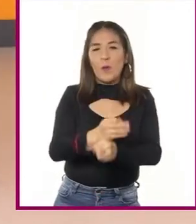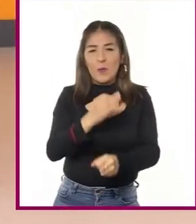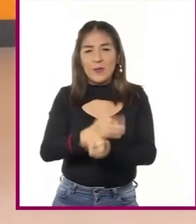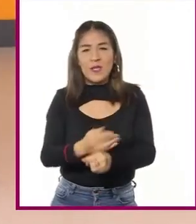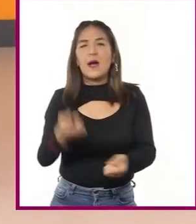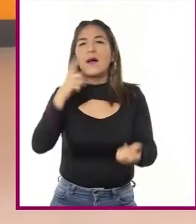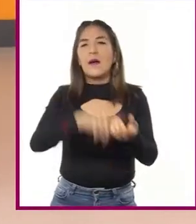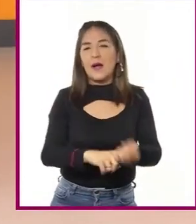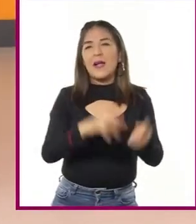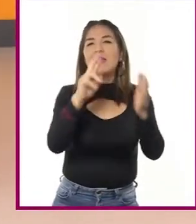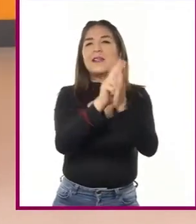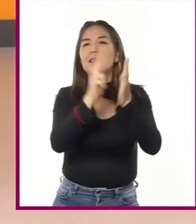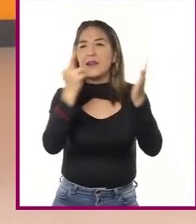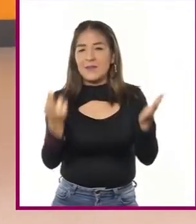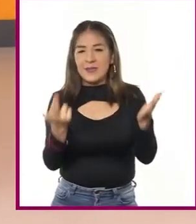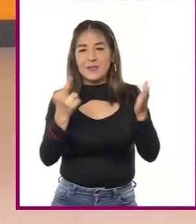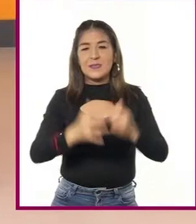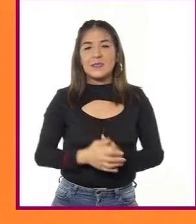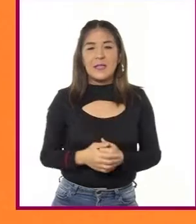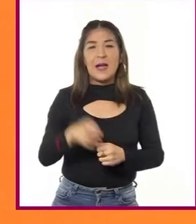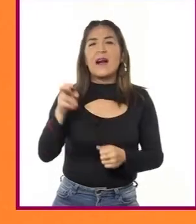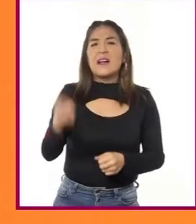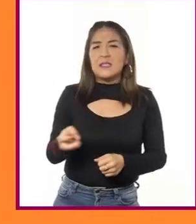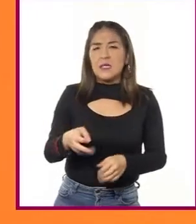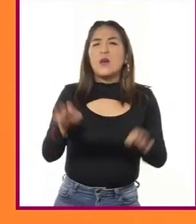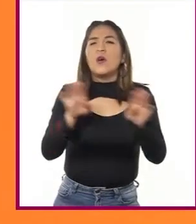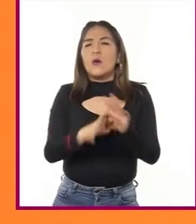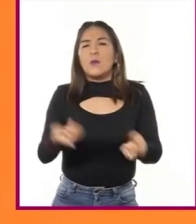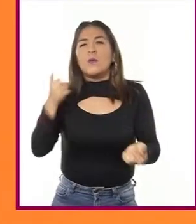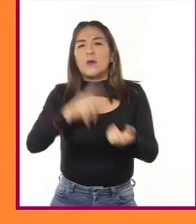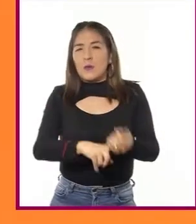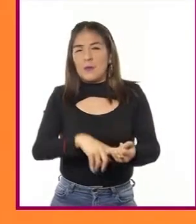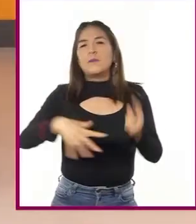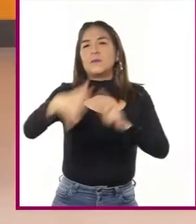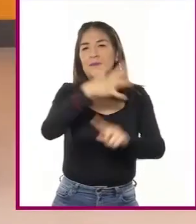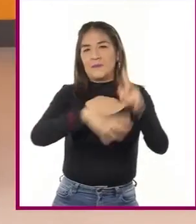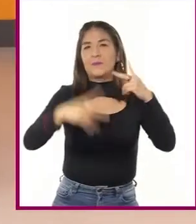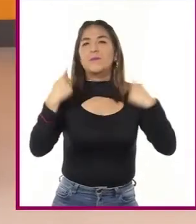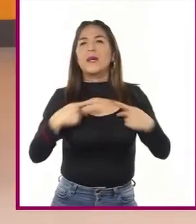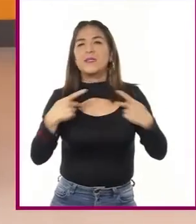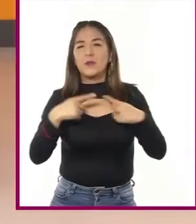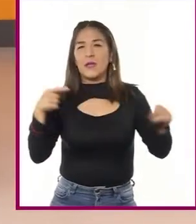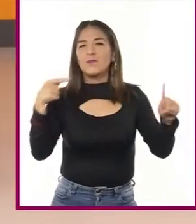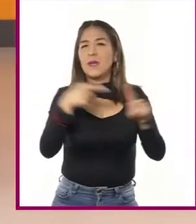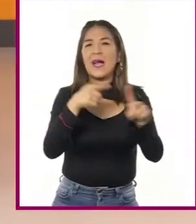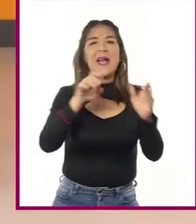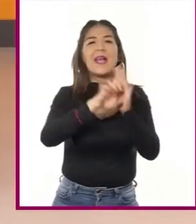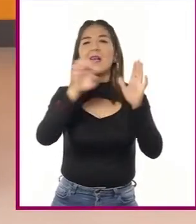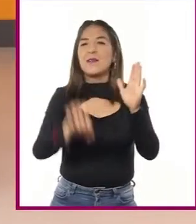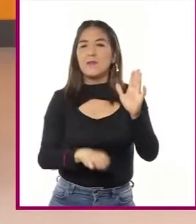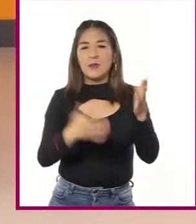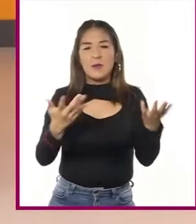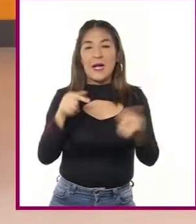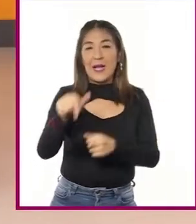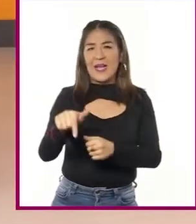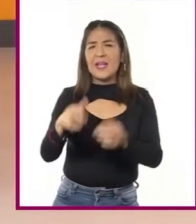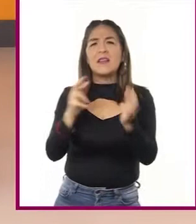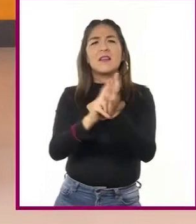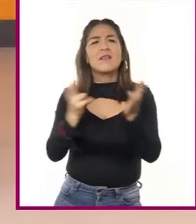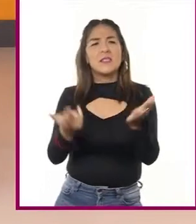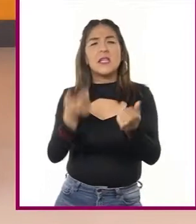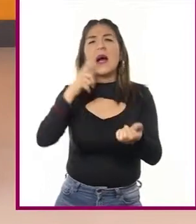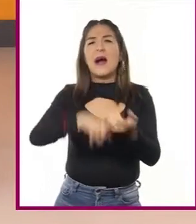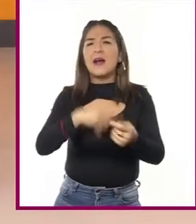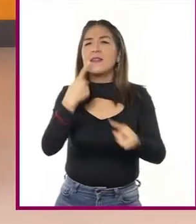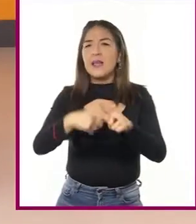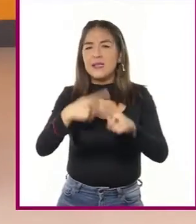través de revistas. Estas están dirigidas a un público específico. Por ejemplo, estas revistas están